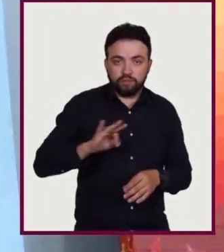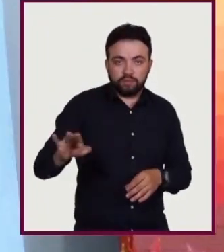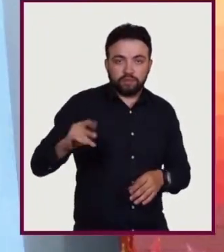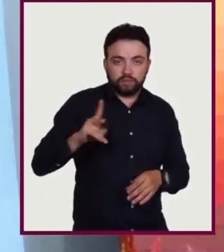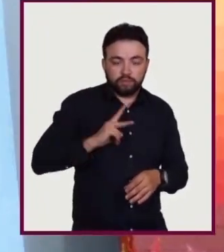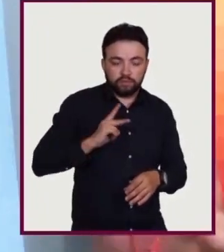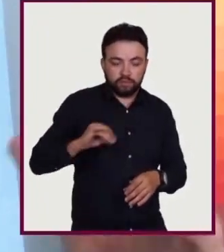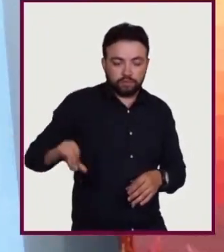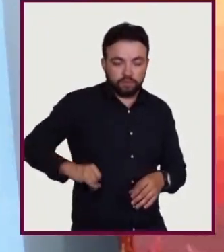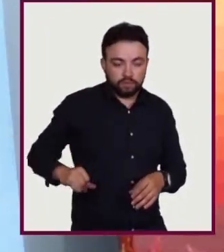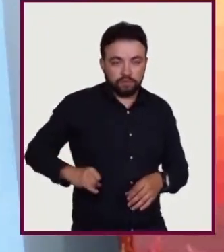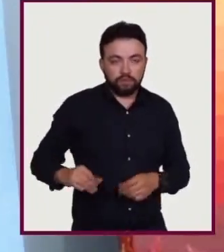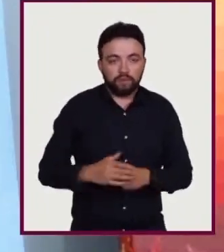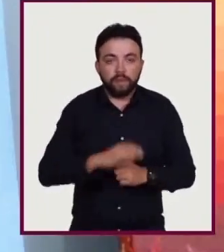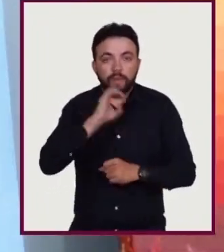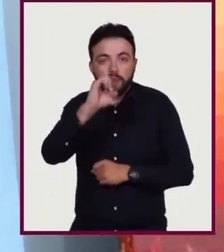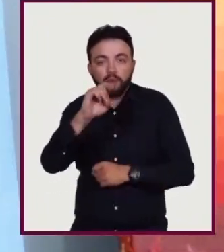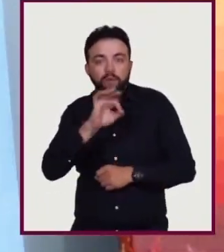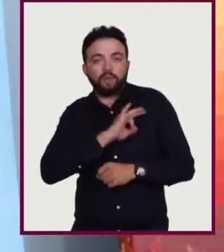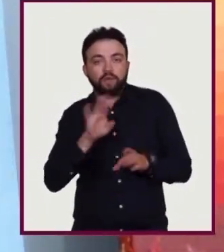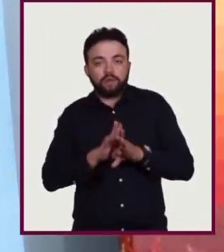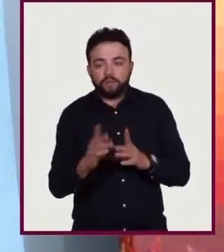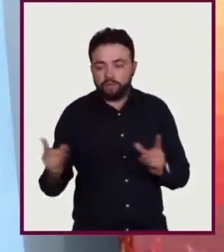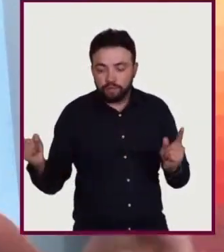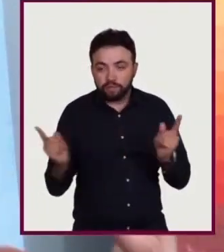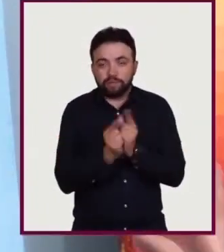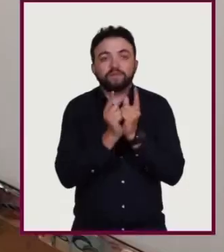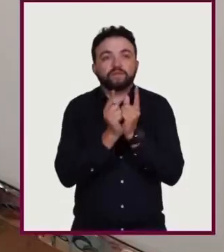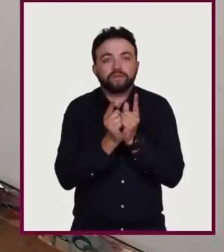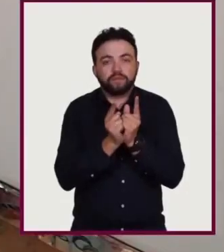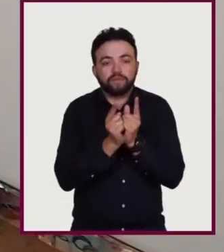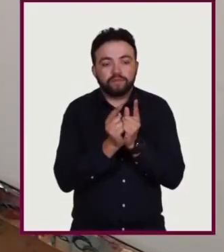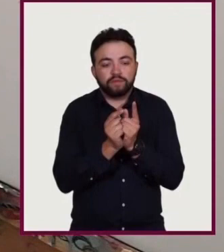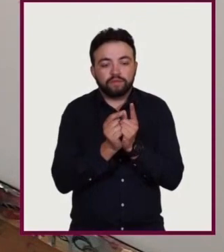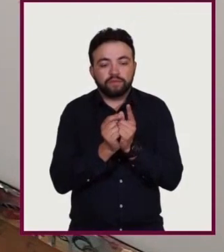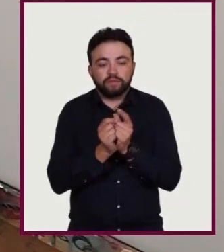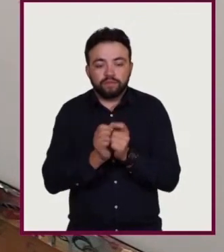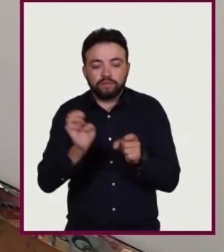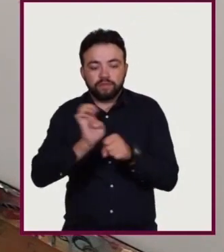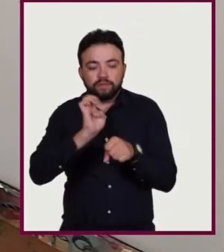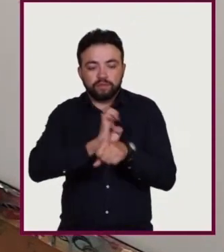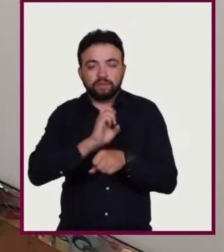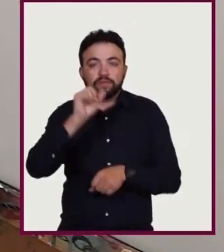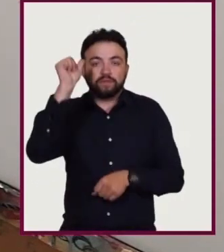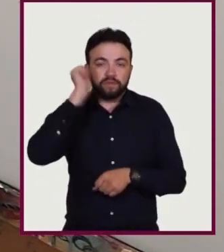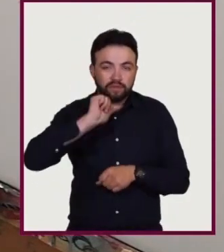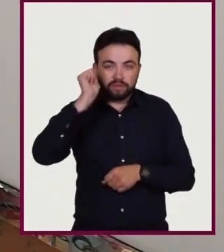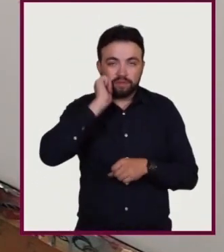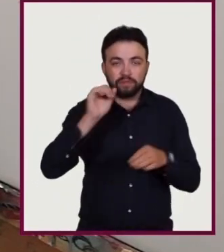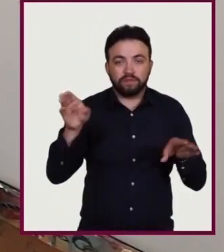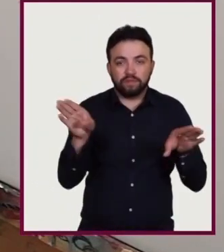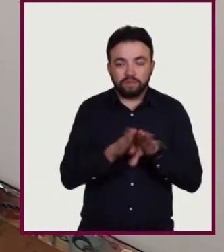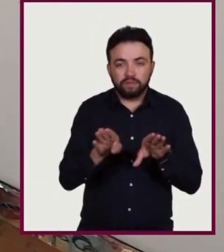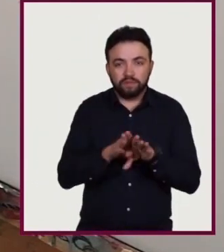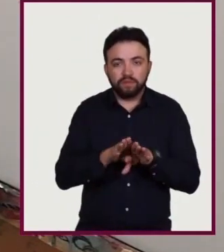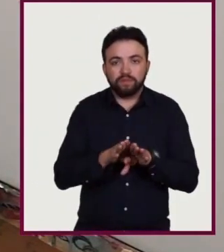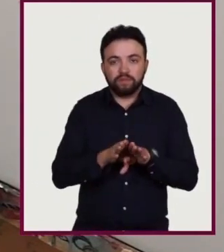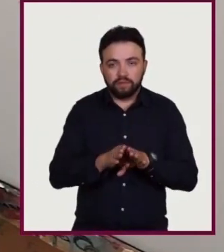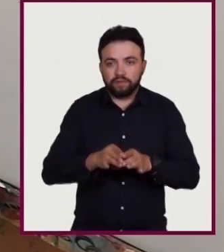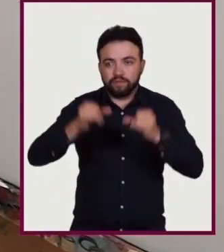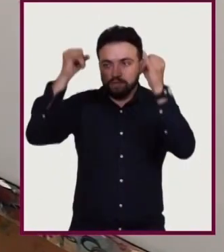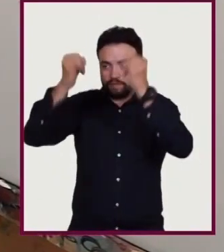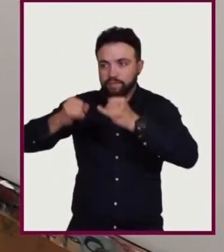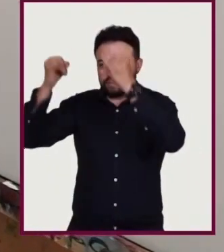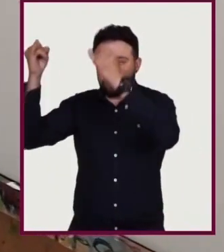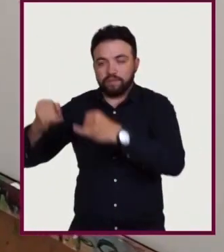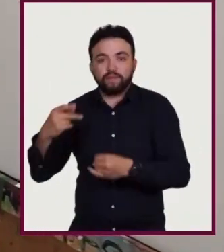algo que, sabes, que luego me topo. Y entonces siempre es como justo hacer referencias